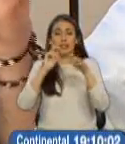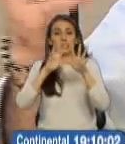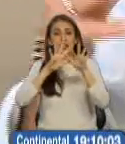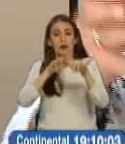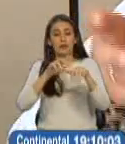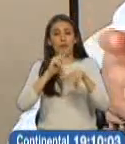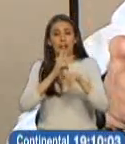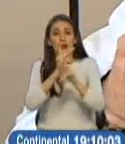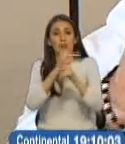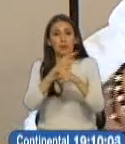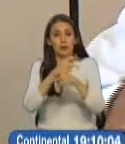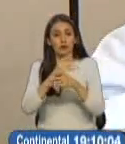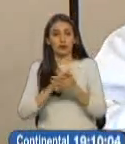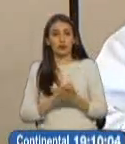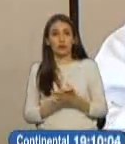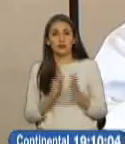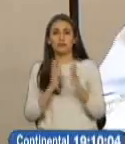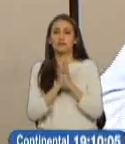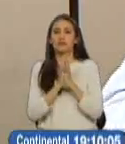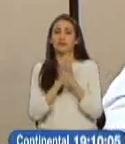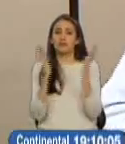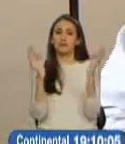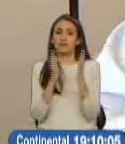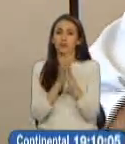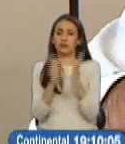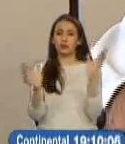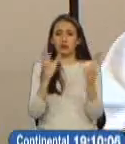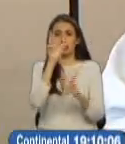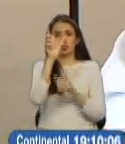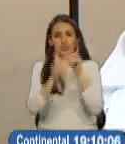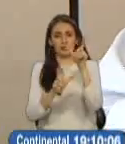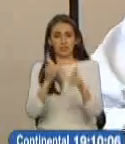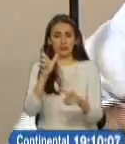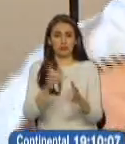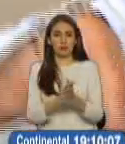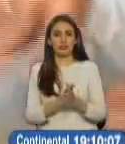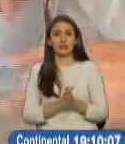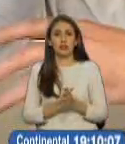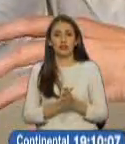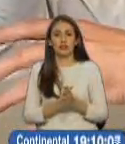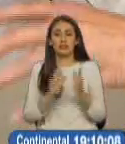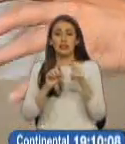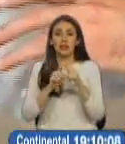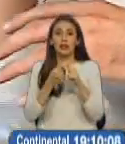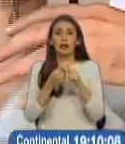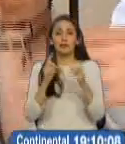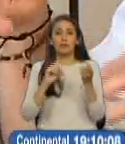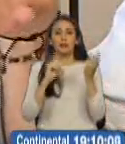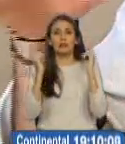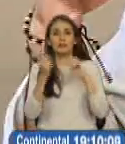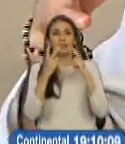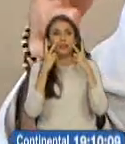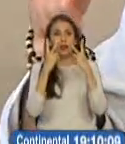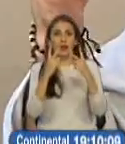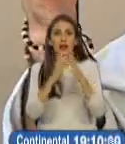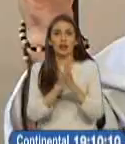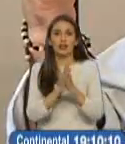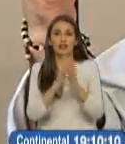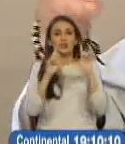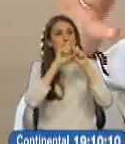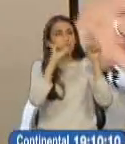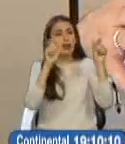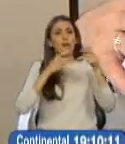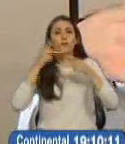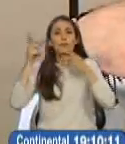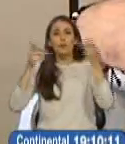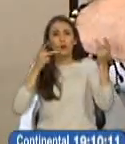tiempo, secuencialmente, mucha gente que ha estado durante estos 10 años en el sector público puede empezar a girar hacia el sector privado. No es una